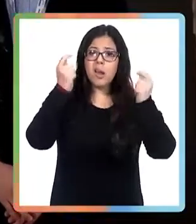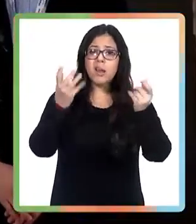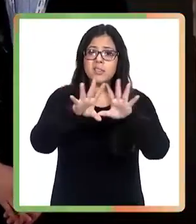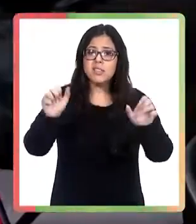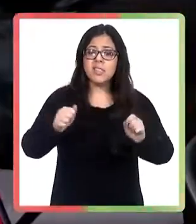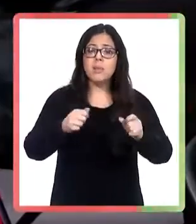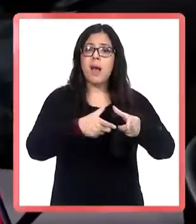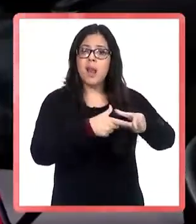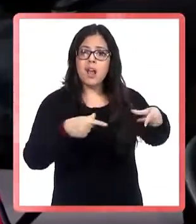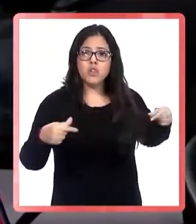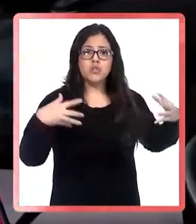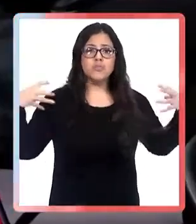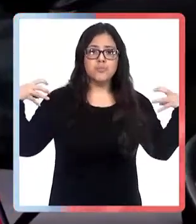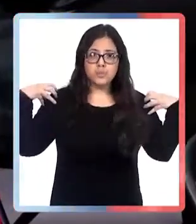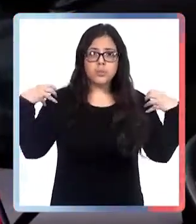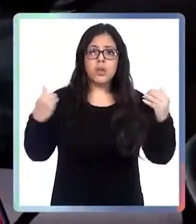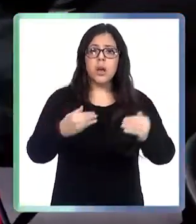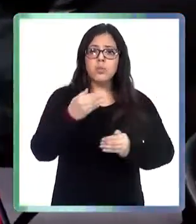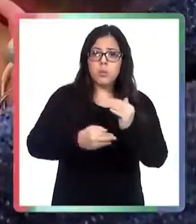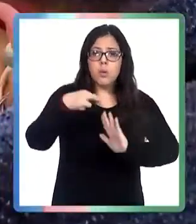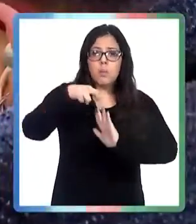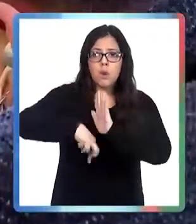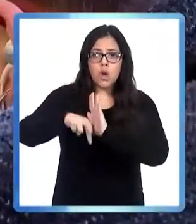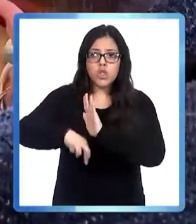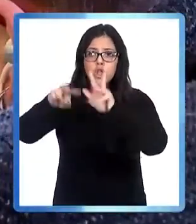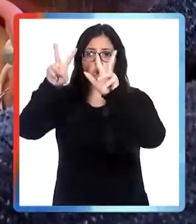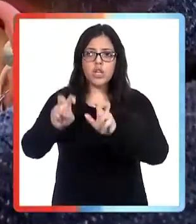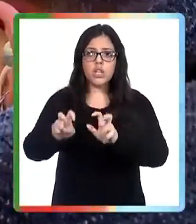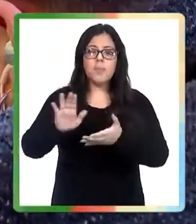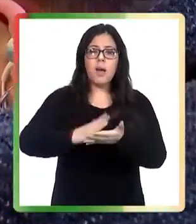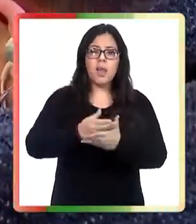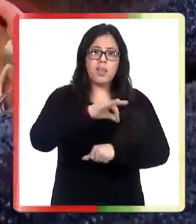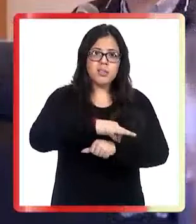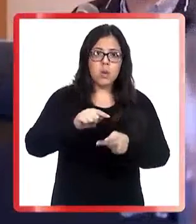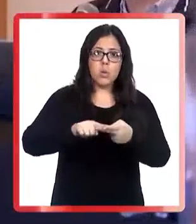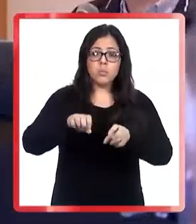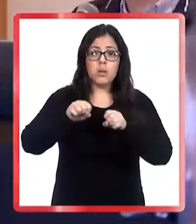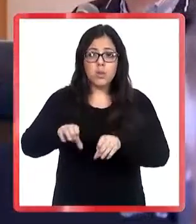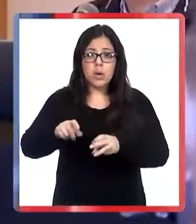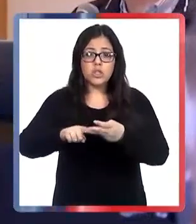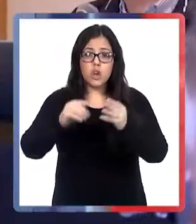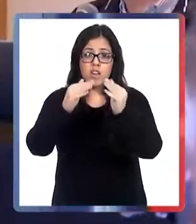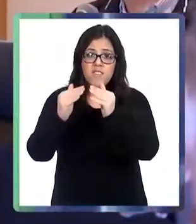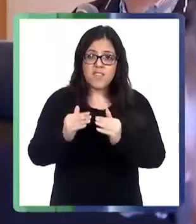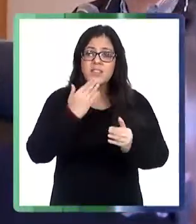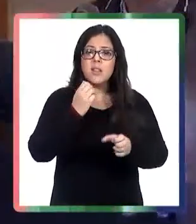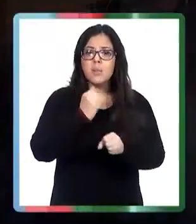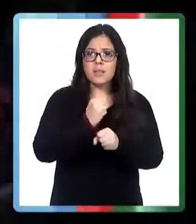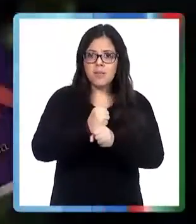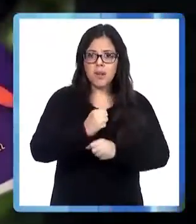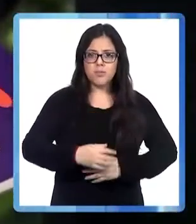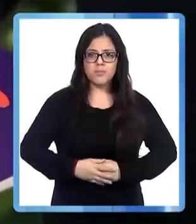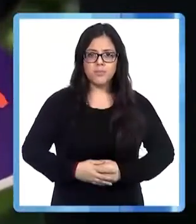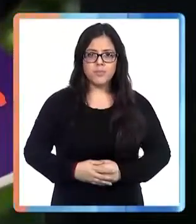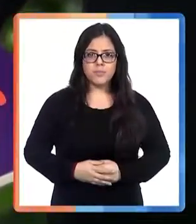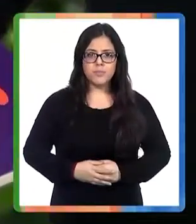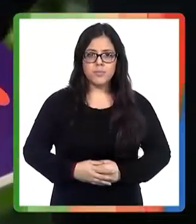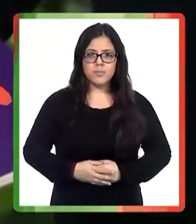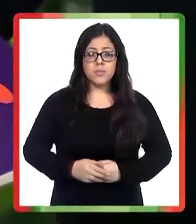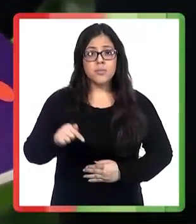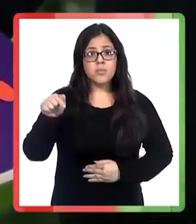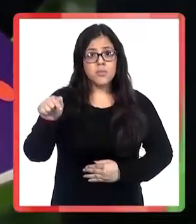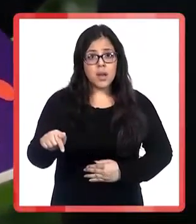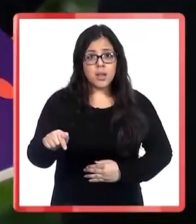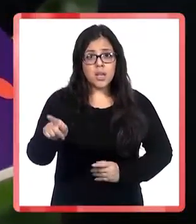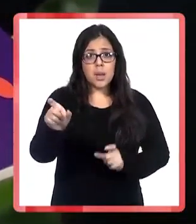propone la creación de un sistema nacional encargado de implementar proyectos en materia de salud, educación, vivienda y